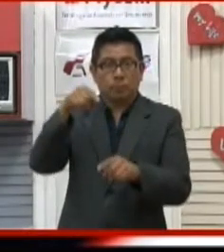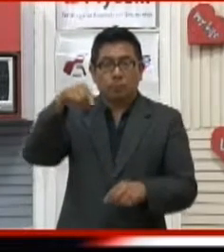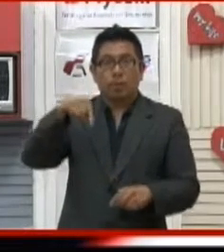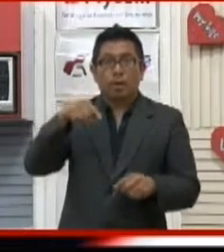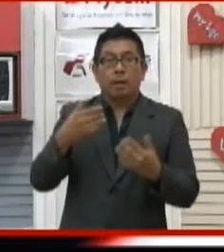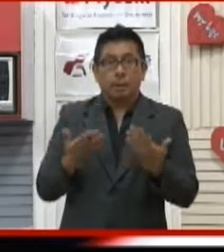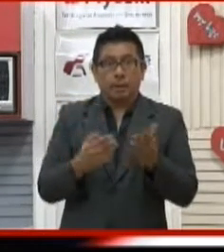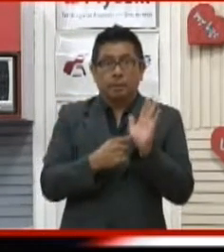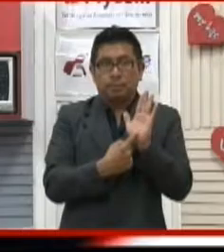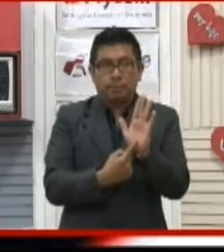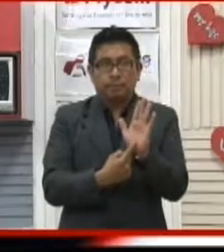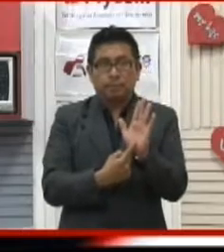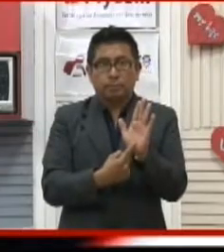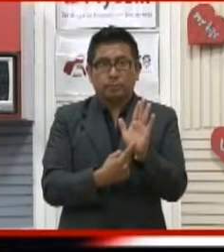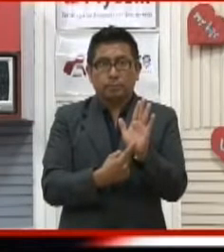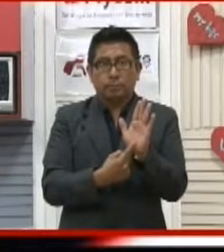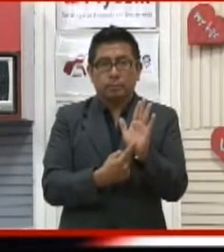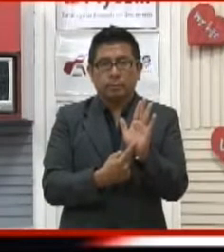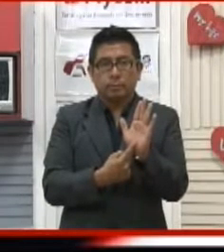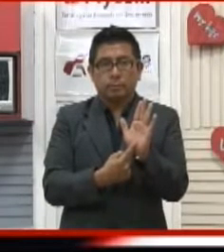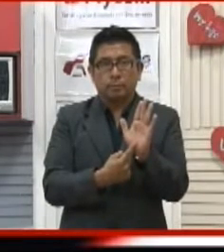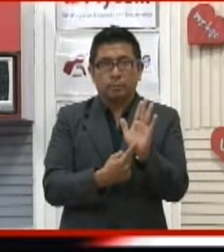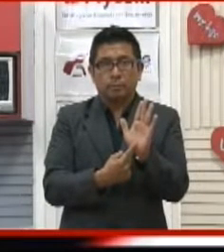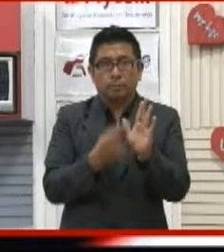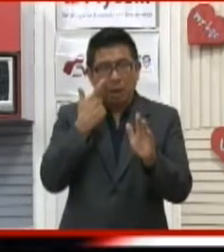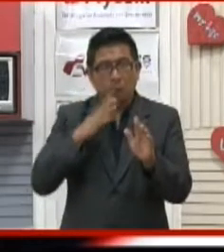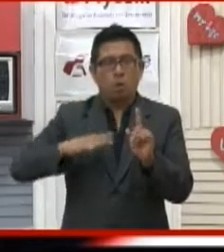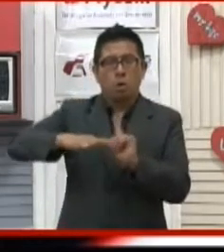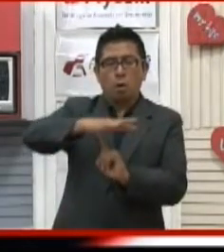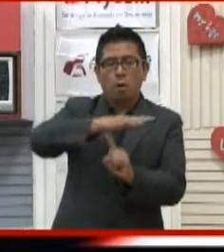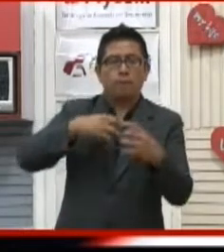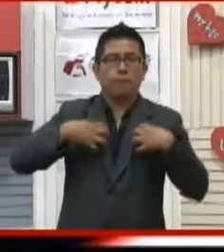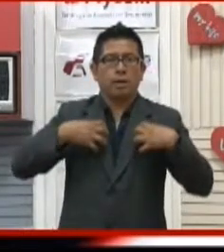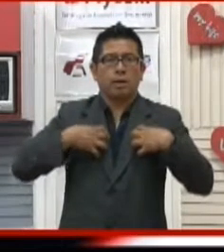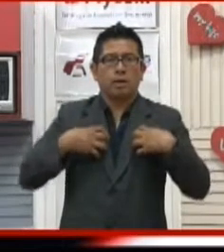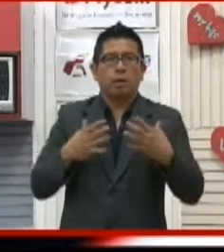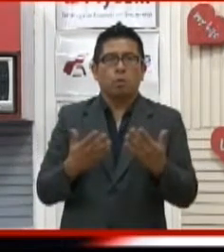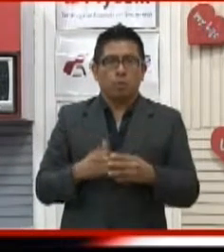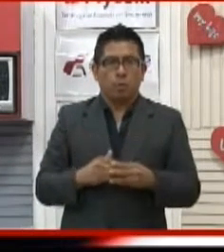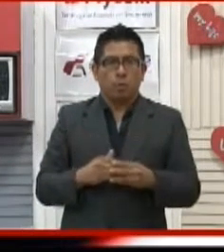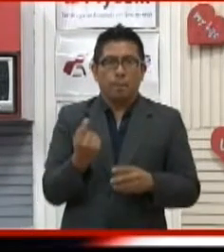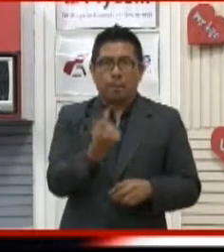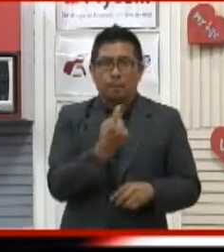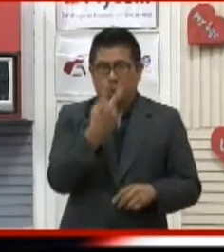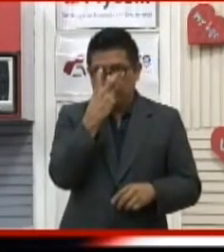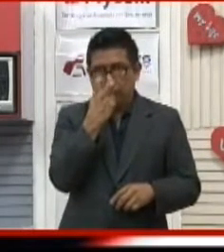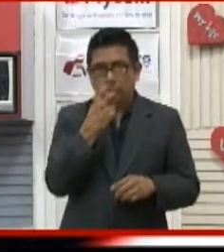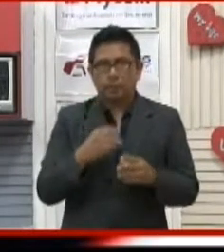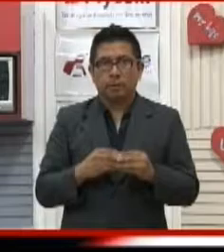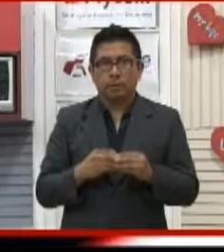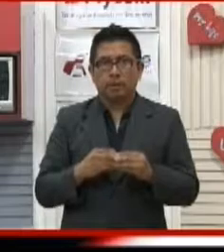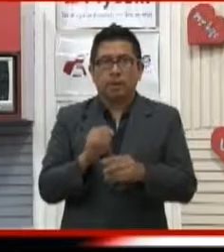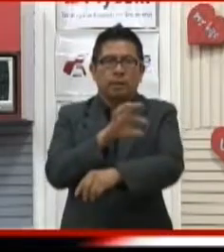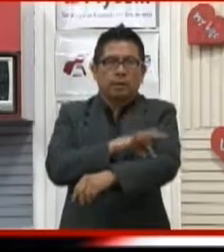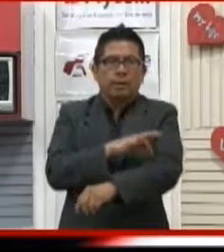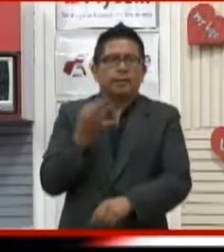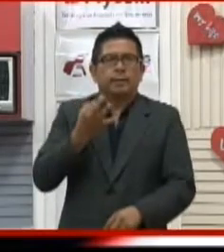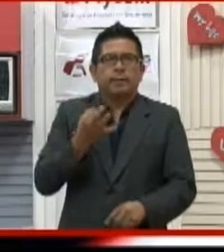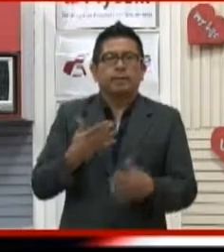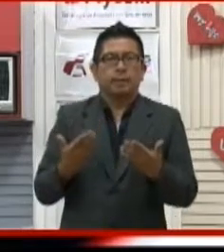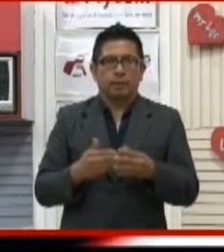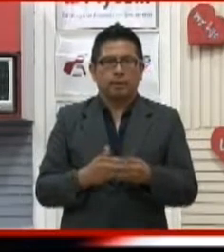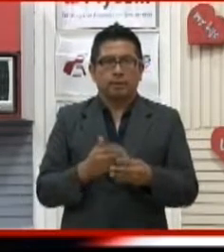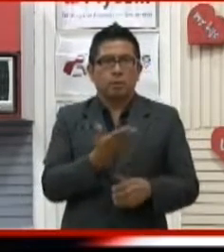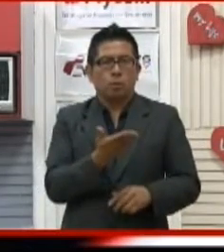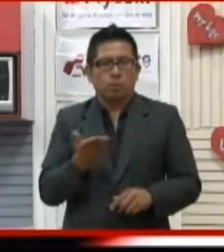esta situación por la que, cómo es las condiciones de vida en las que, claro, ellos se desenvuelven, y cuáles son precisamente